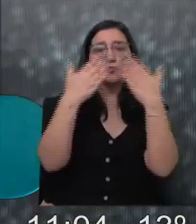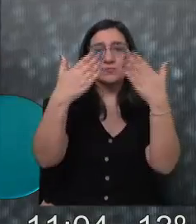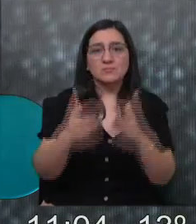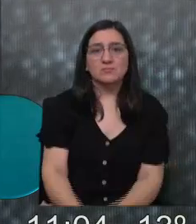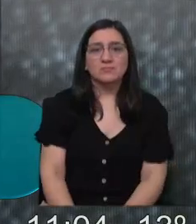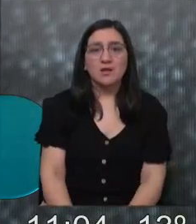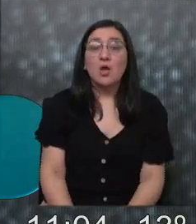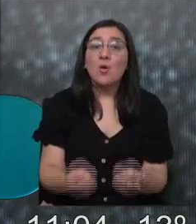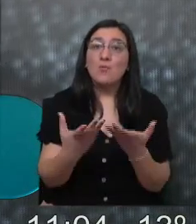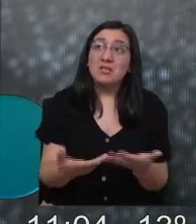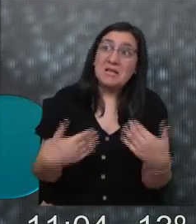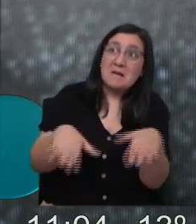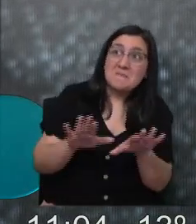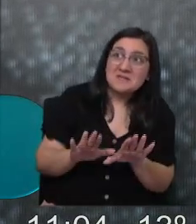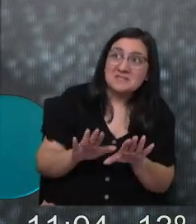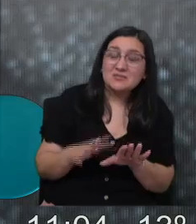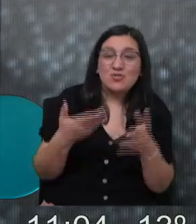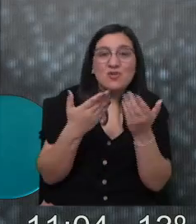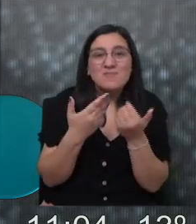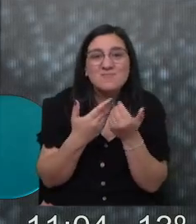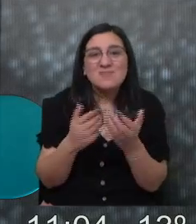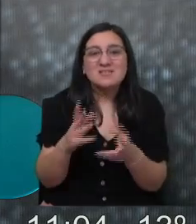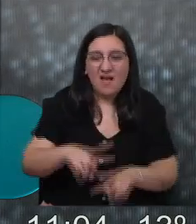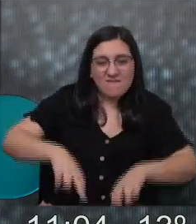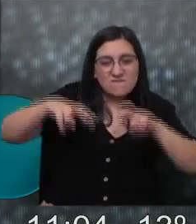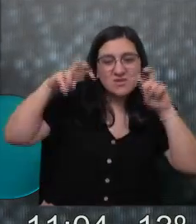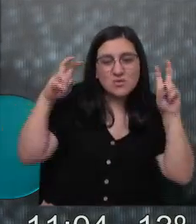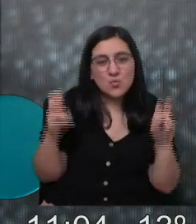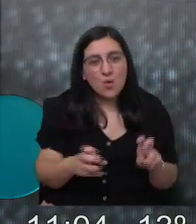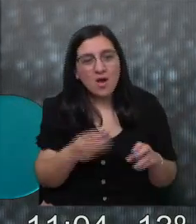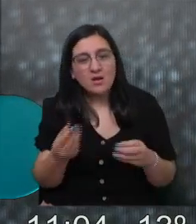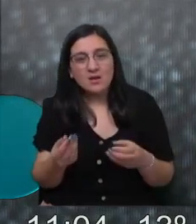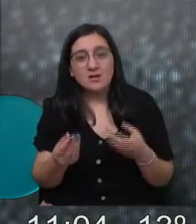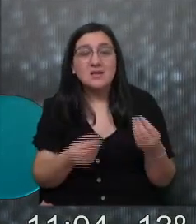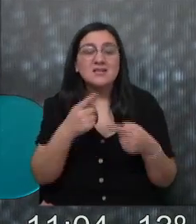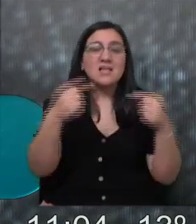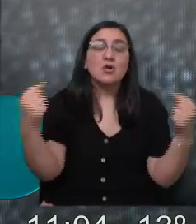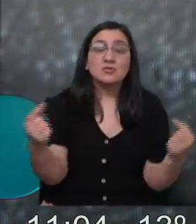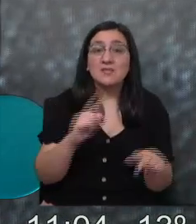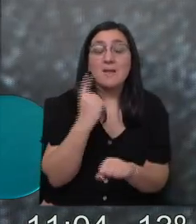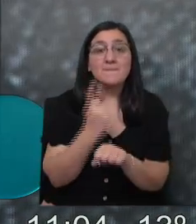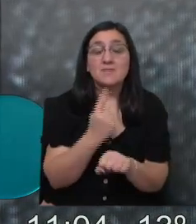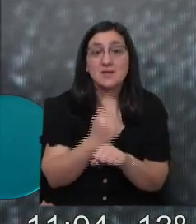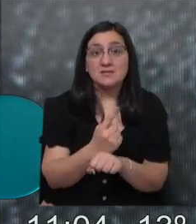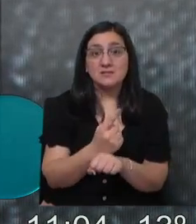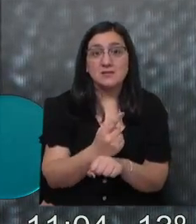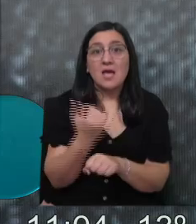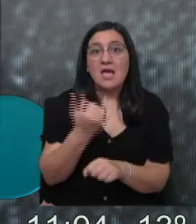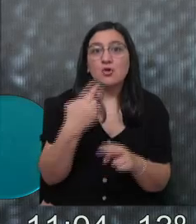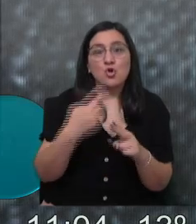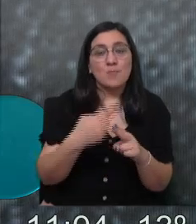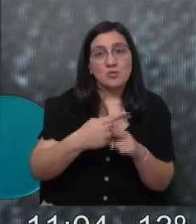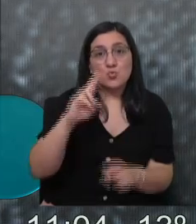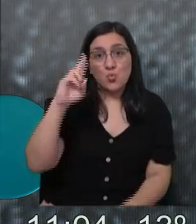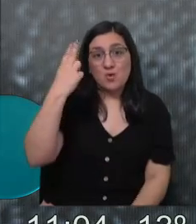enorme porque de repente uno, cuando empieza a averiguar y a meterse en estas cosas de las primeras, empieza a dar con nombres de